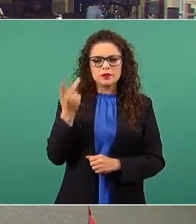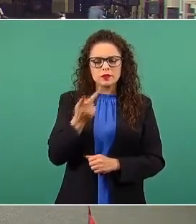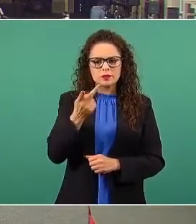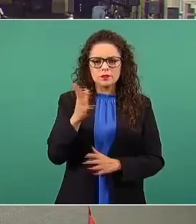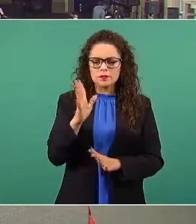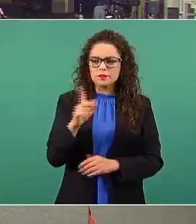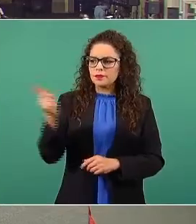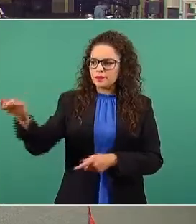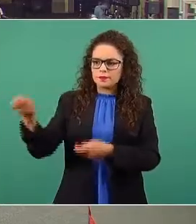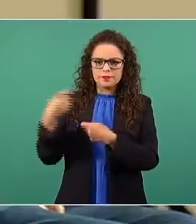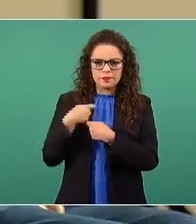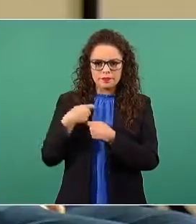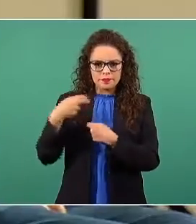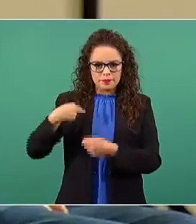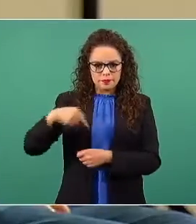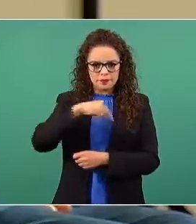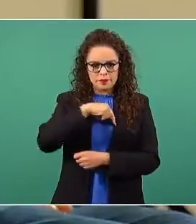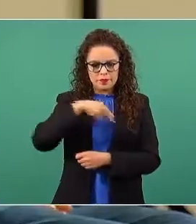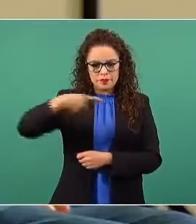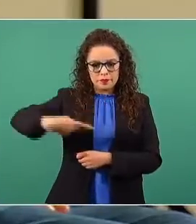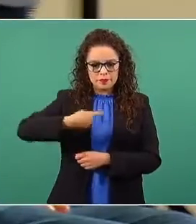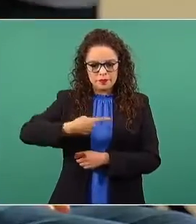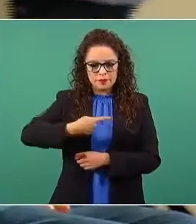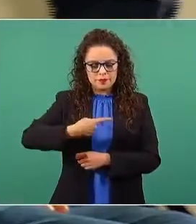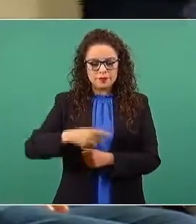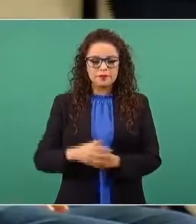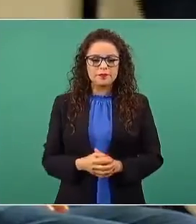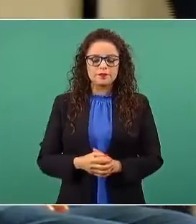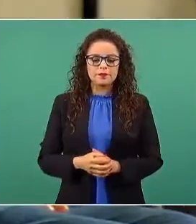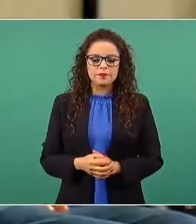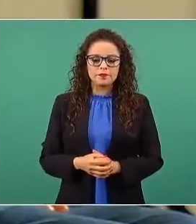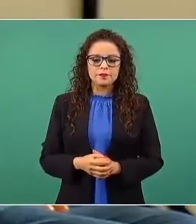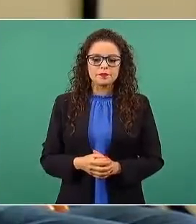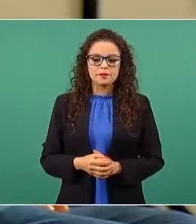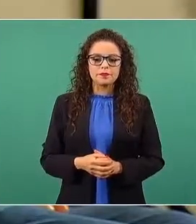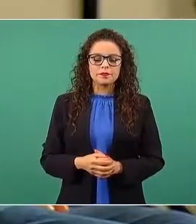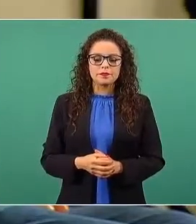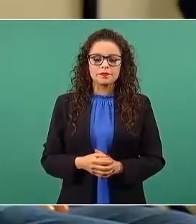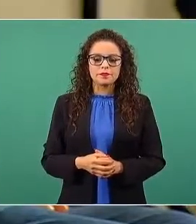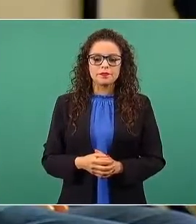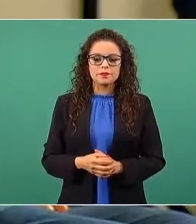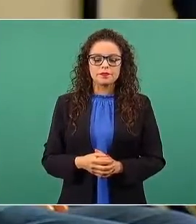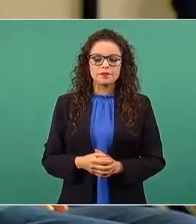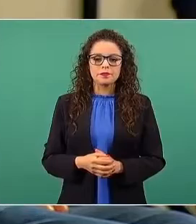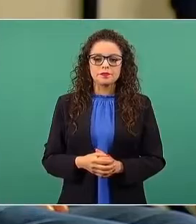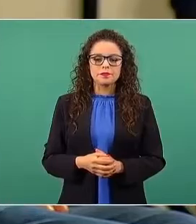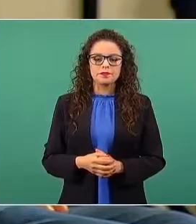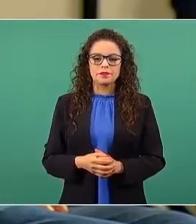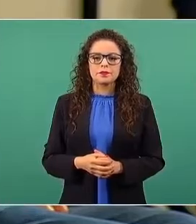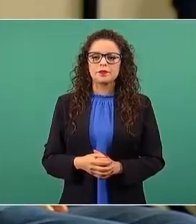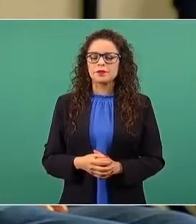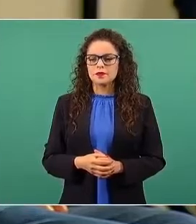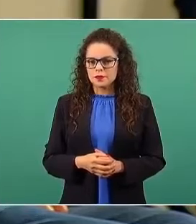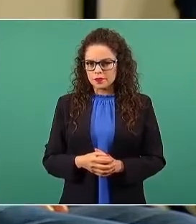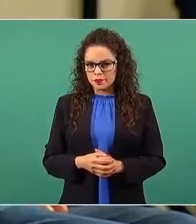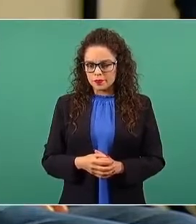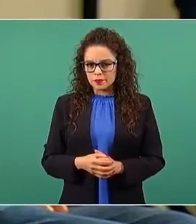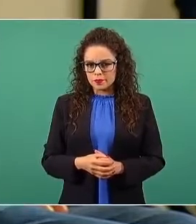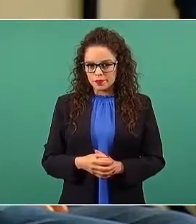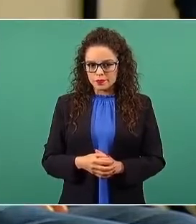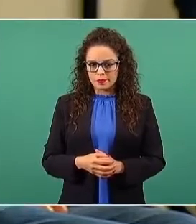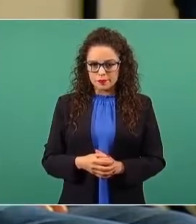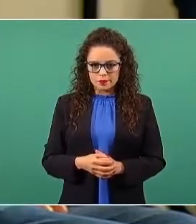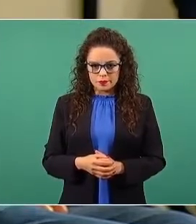redacción una pregunta de Acrom que dice, recordando el compromiso que